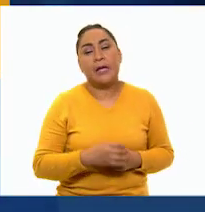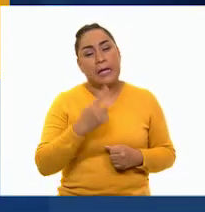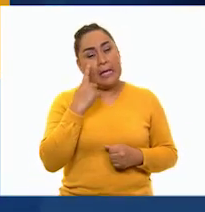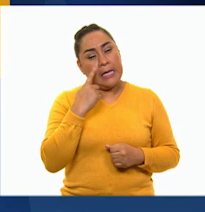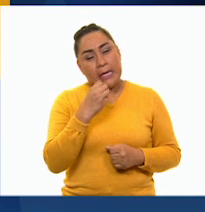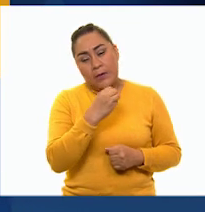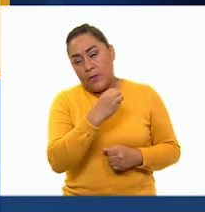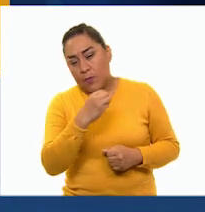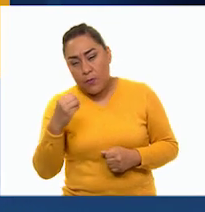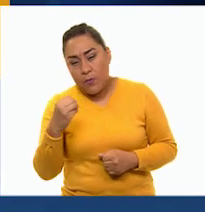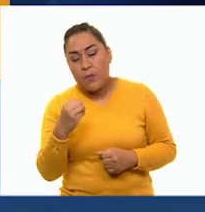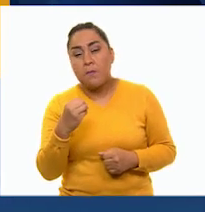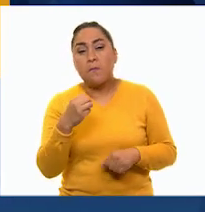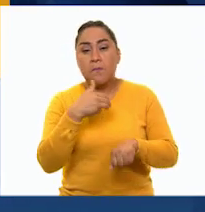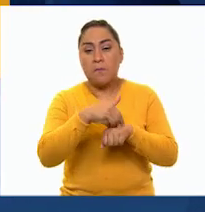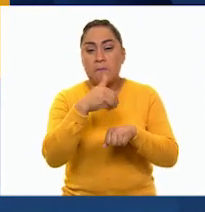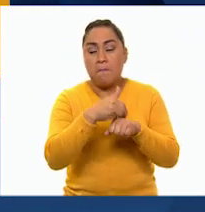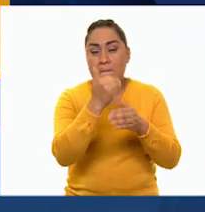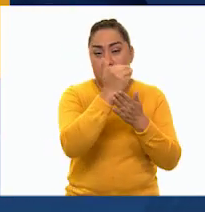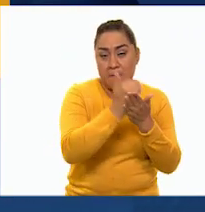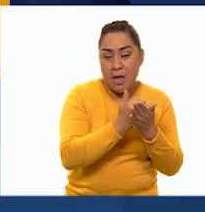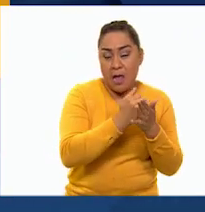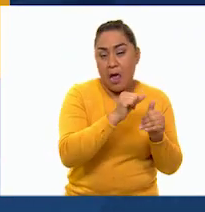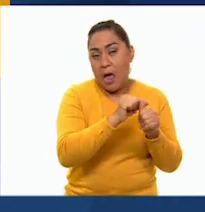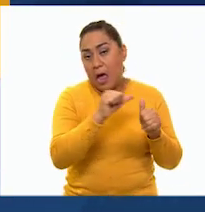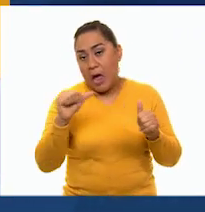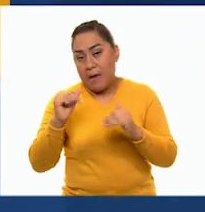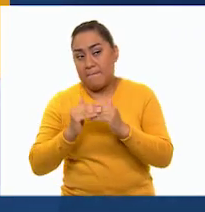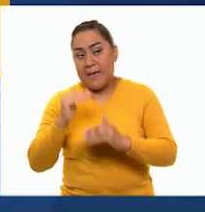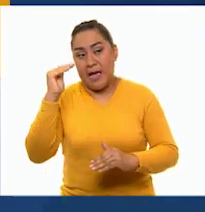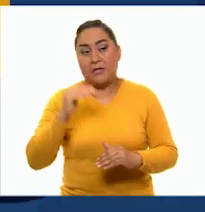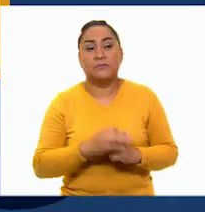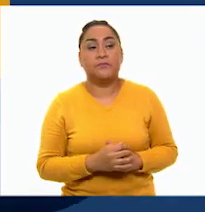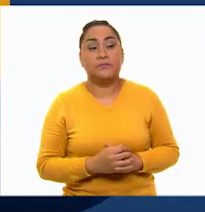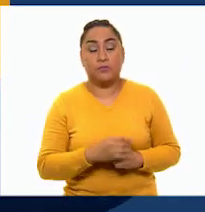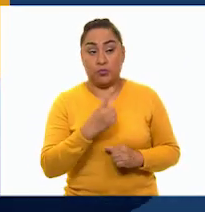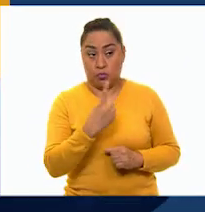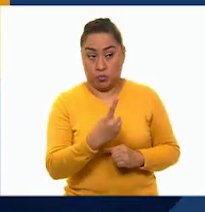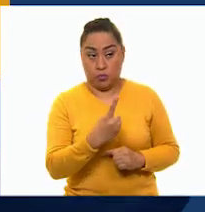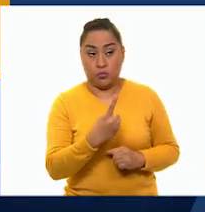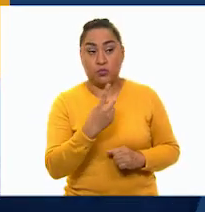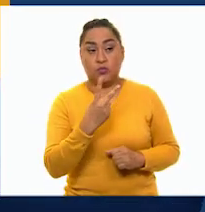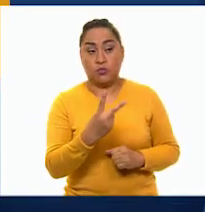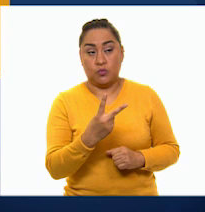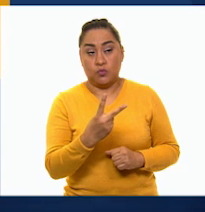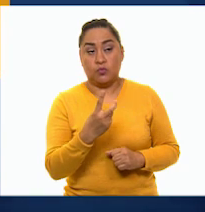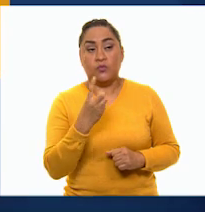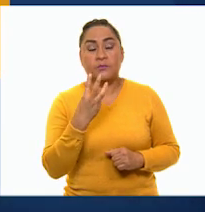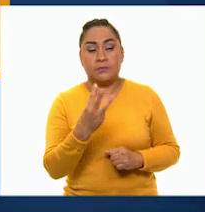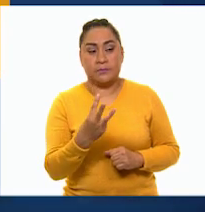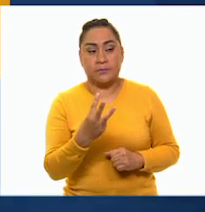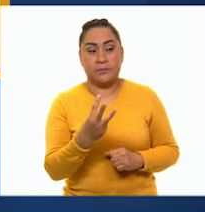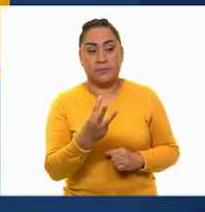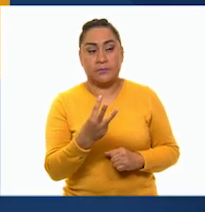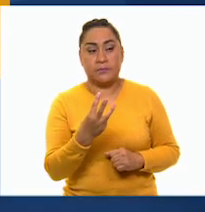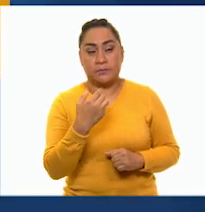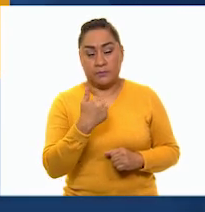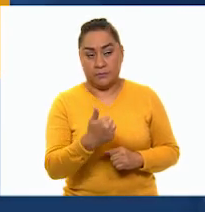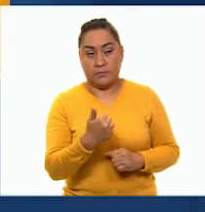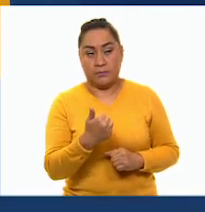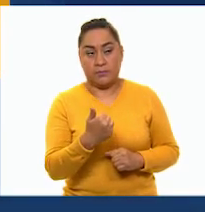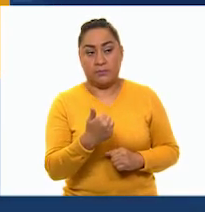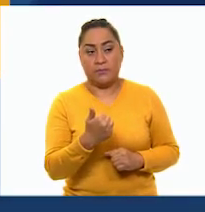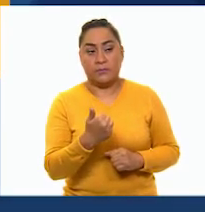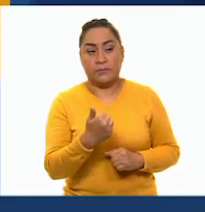ordenémoslos del menor a mayor. 1, 2, 3,